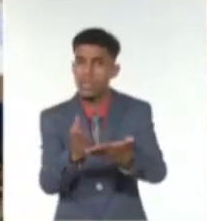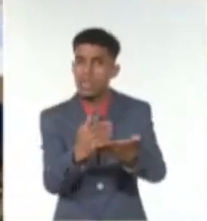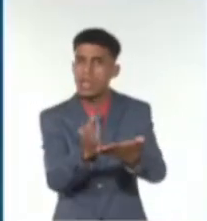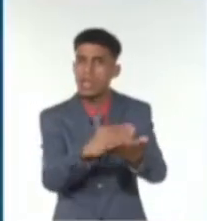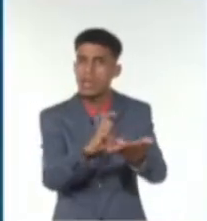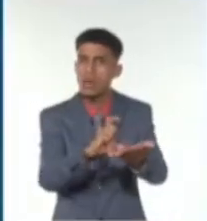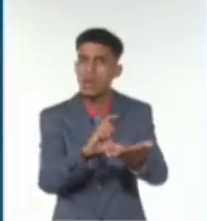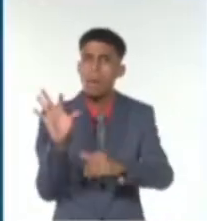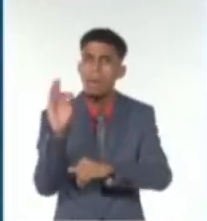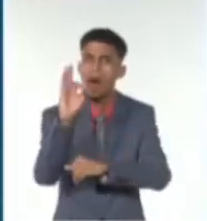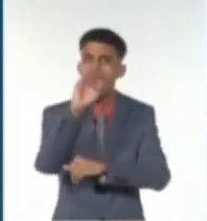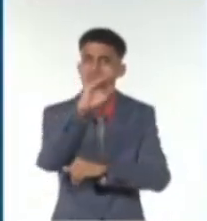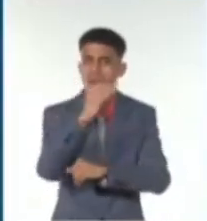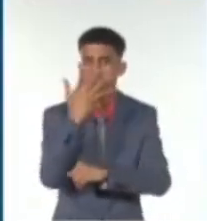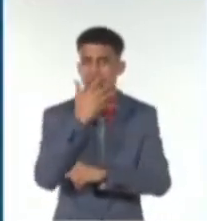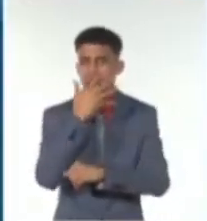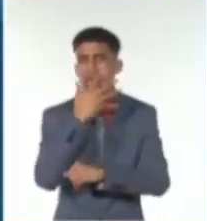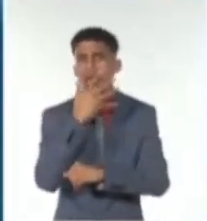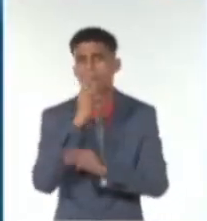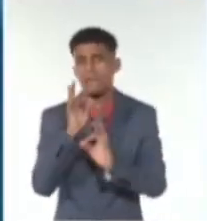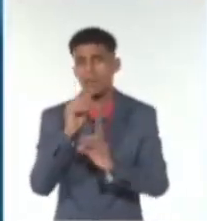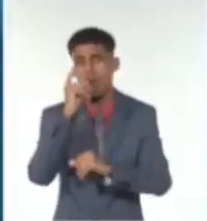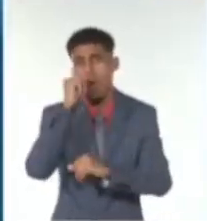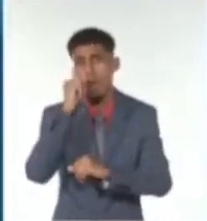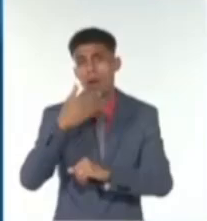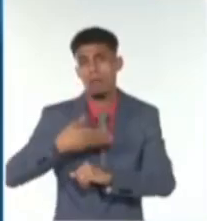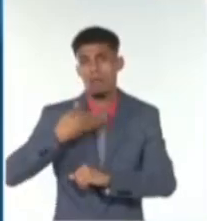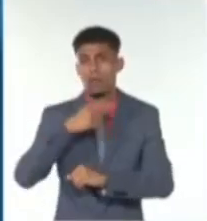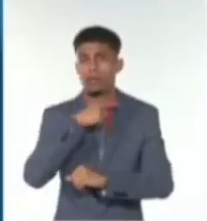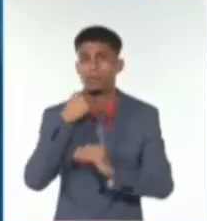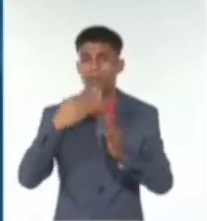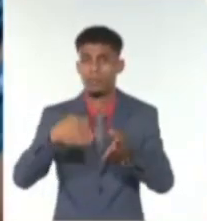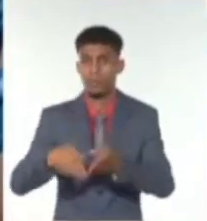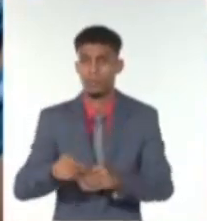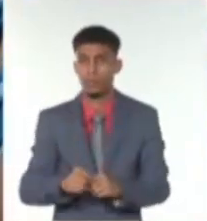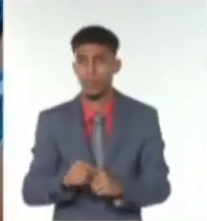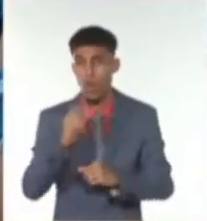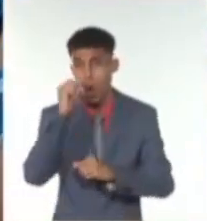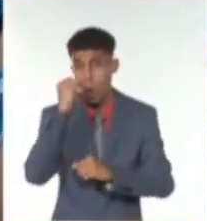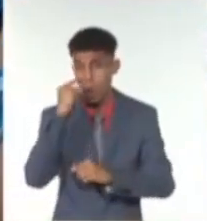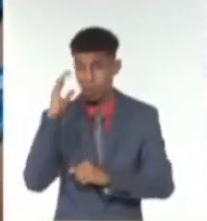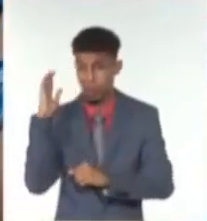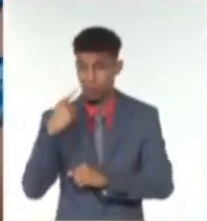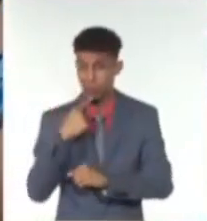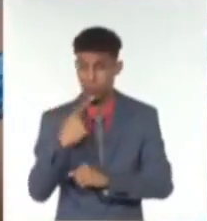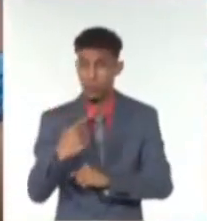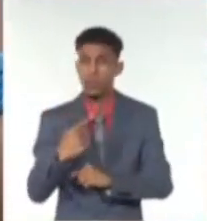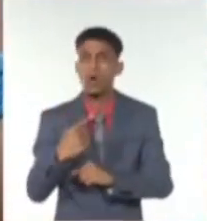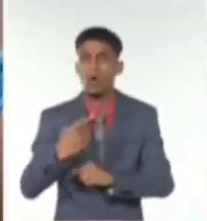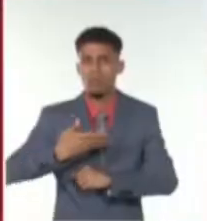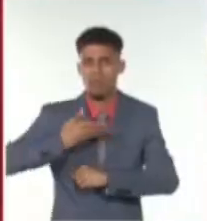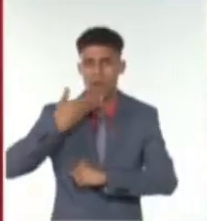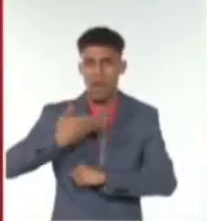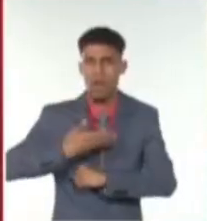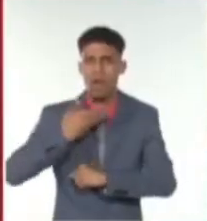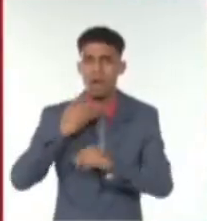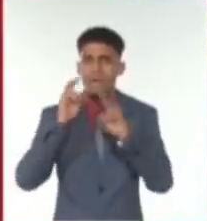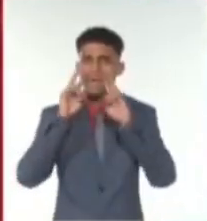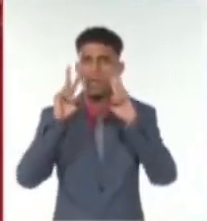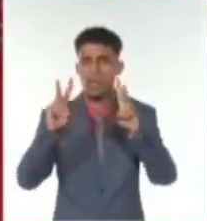de Guillén. Este multilaureado escritor narró aspectos e historias poco abordadas de la vida del poeta